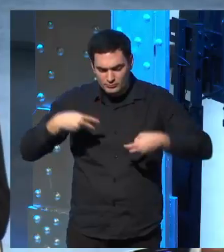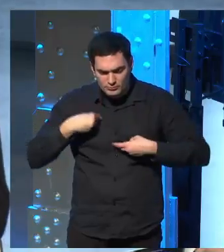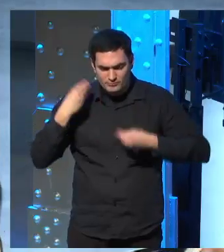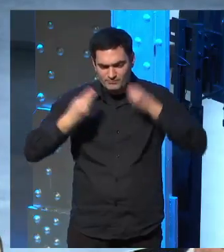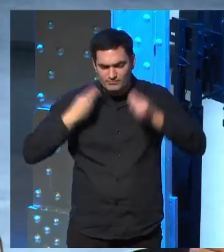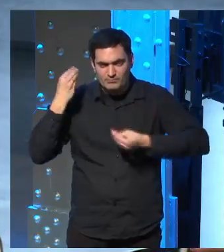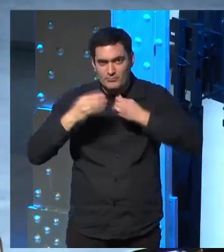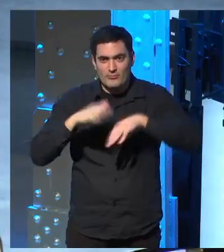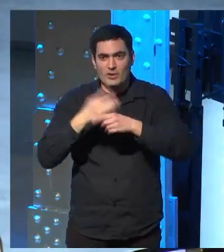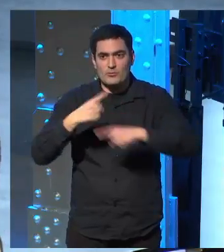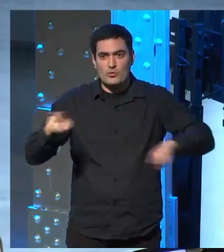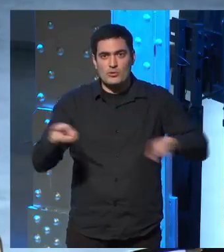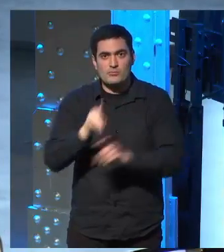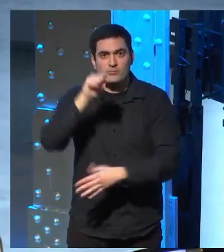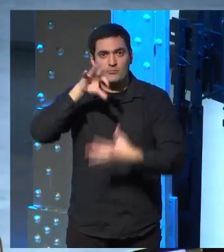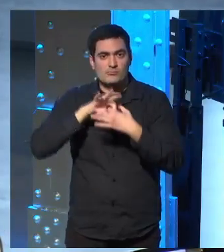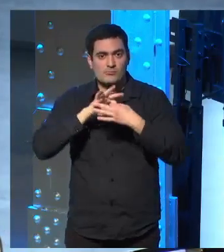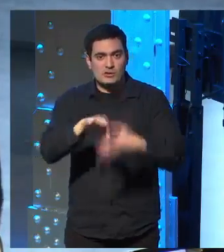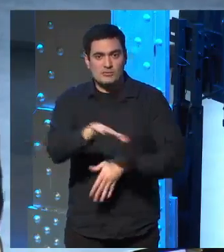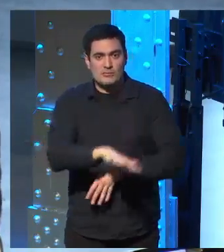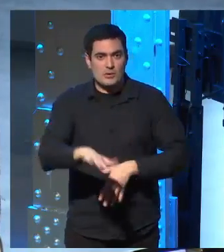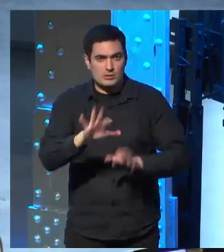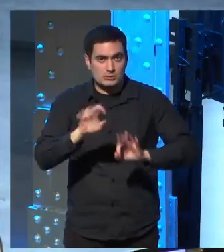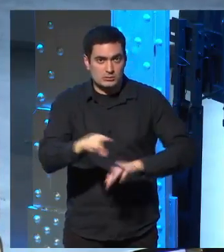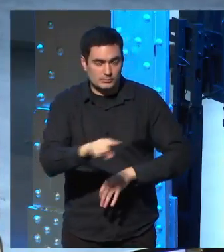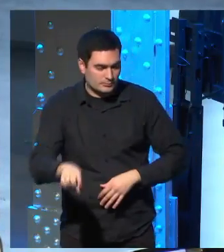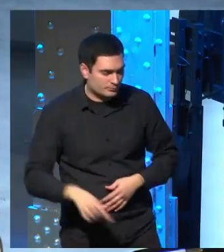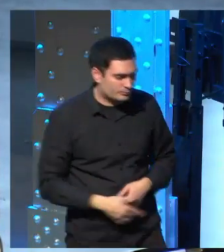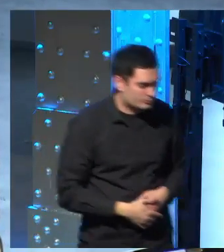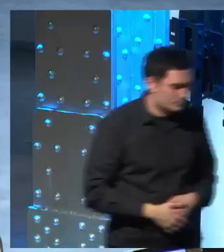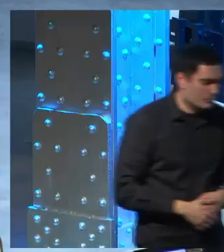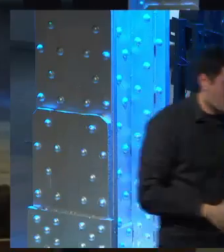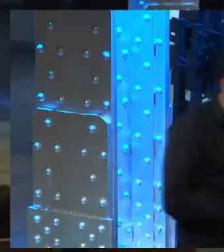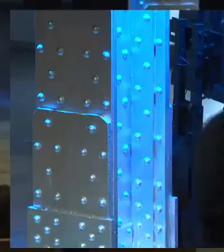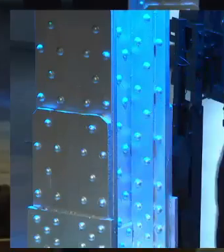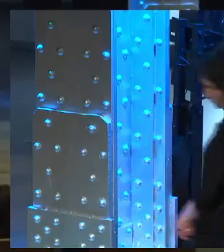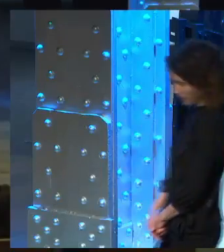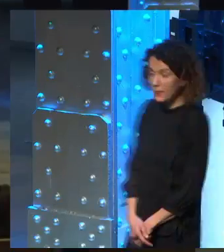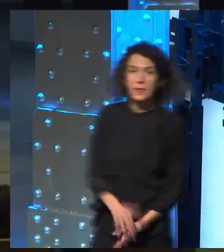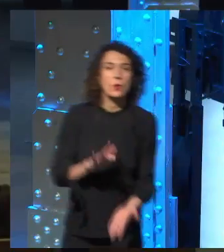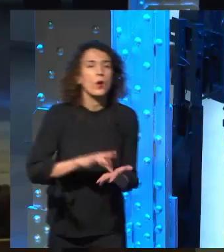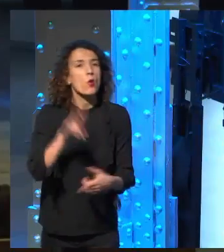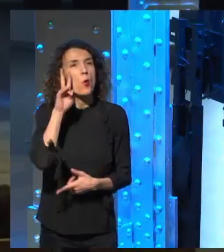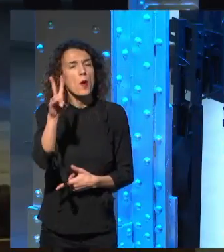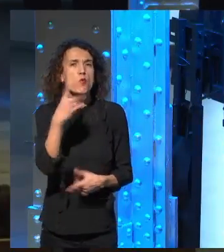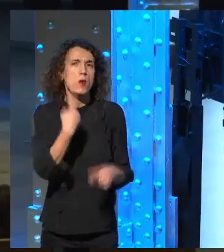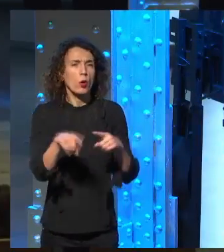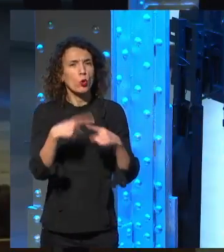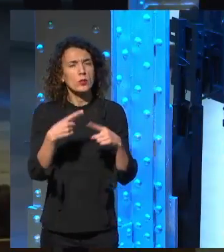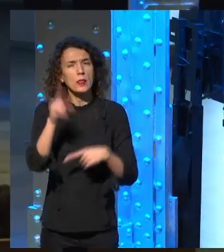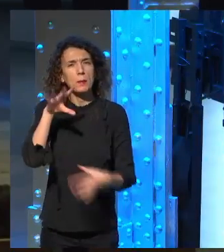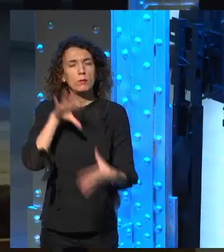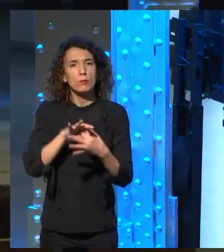reflexionar y para vivir esa música en un espacio determinado, ¿no? Sí, yo lo veo como una cosa que está muchas veces